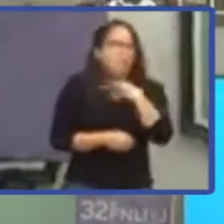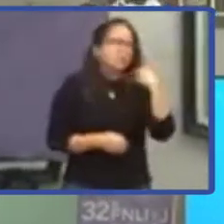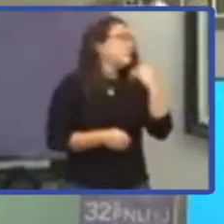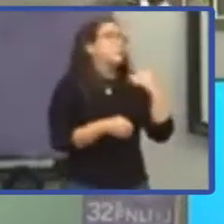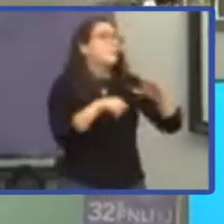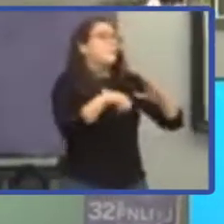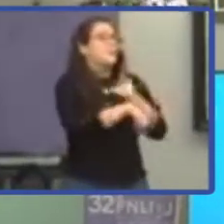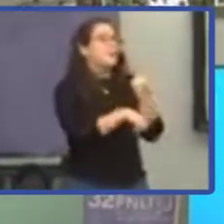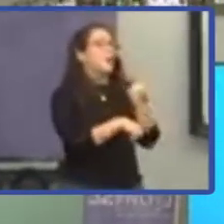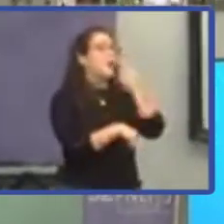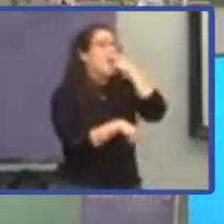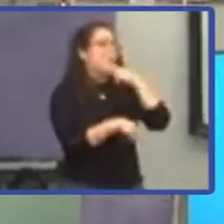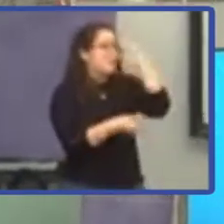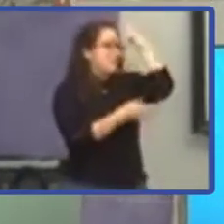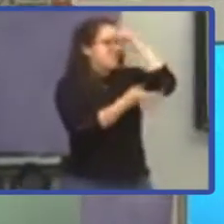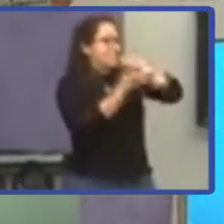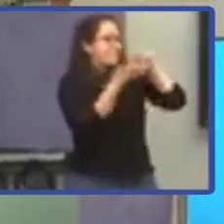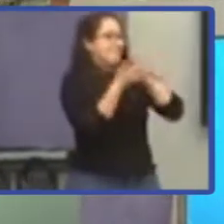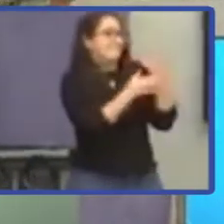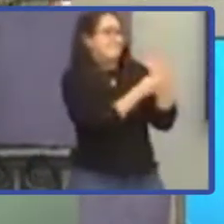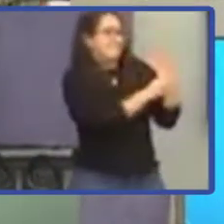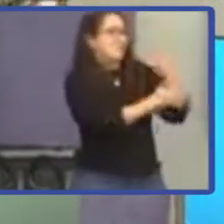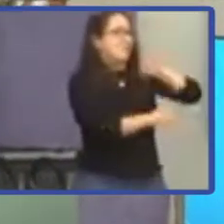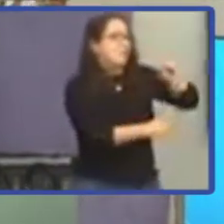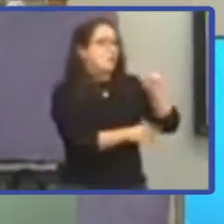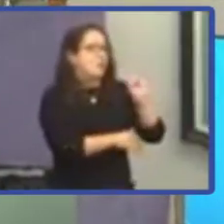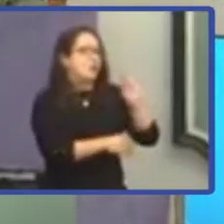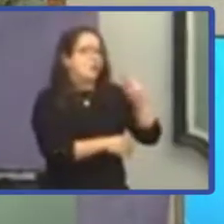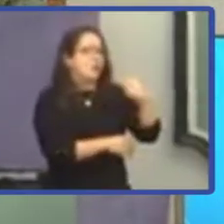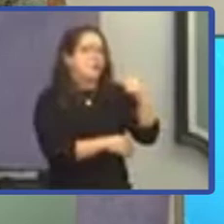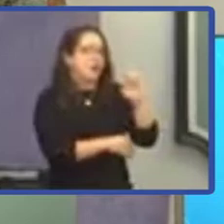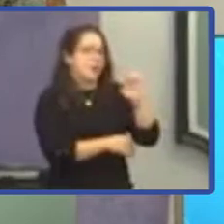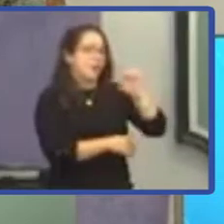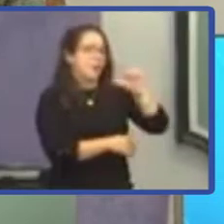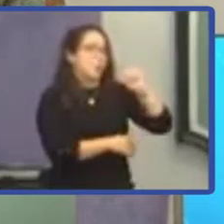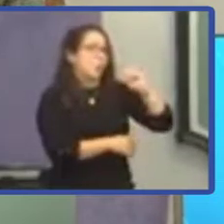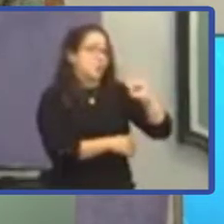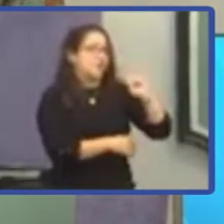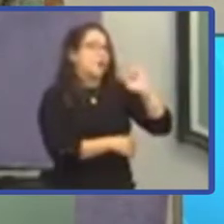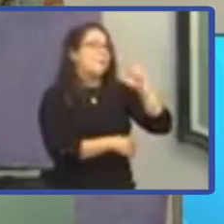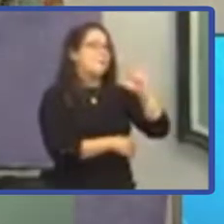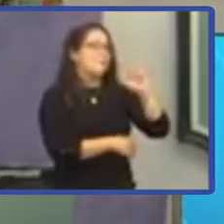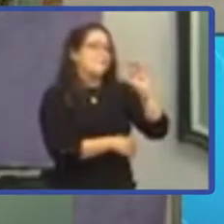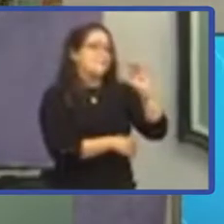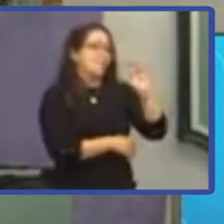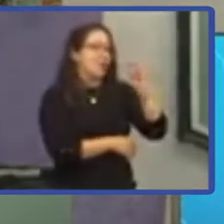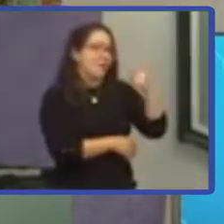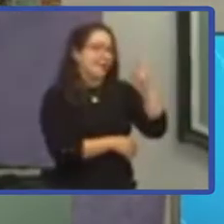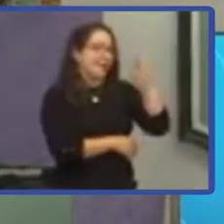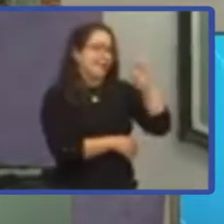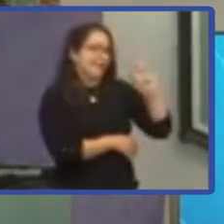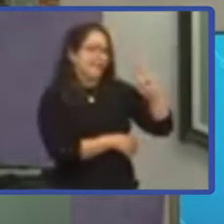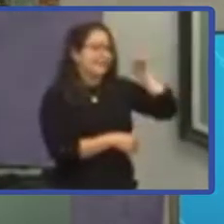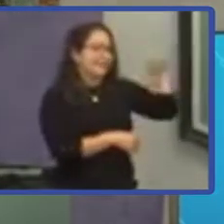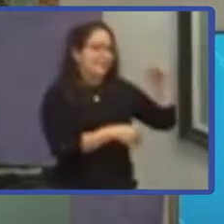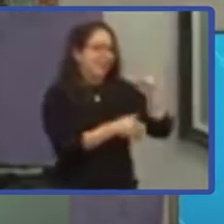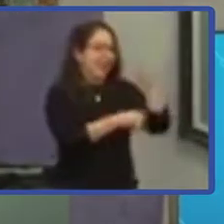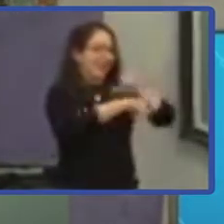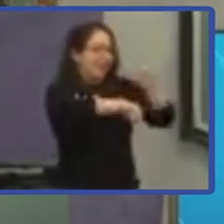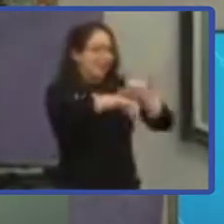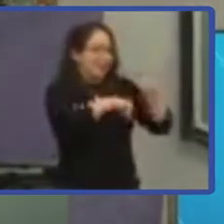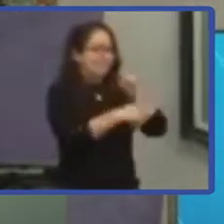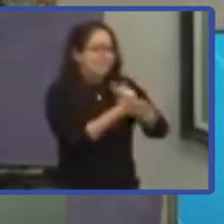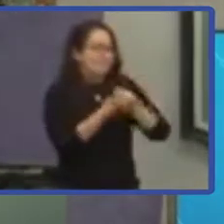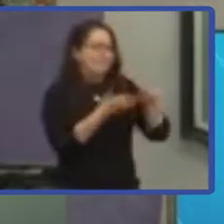Luis Borges, el gran escritor argentino, siempre pensé que el paraíso era algún tipo de biblioteca. Imagínense, todas las historias jamás